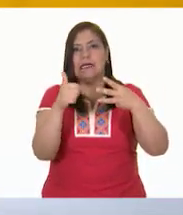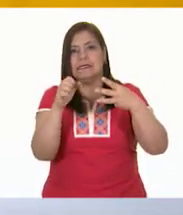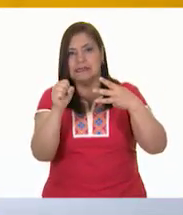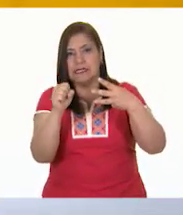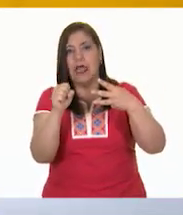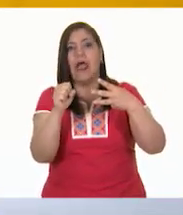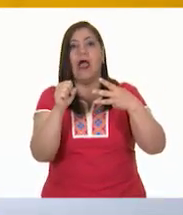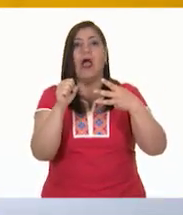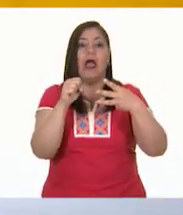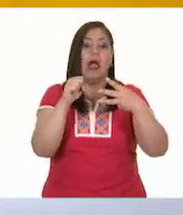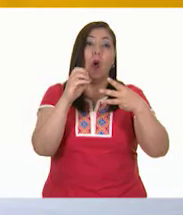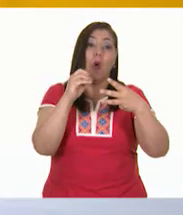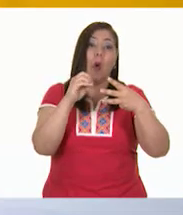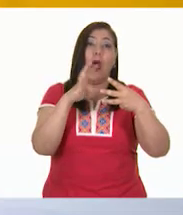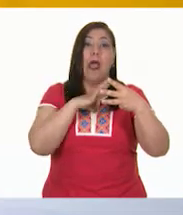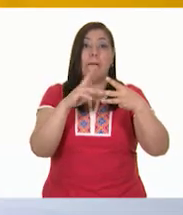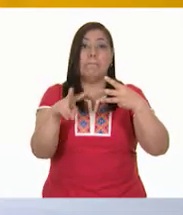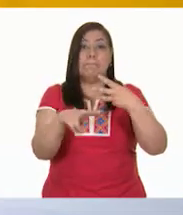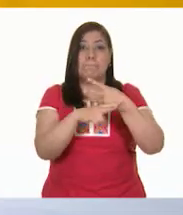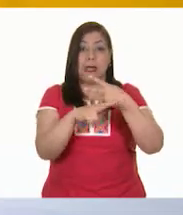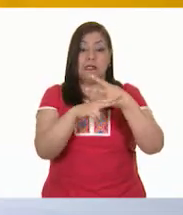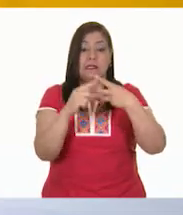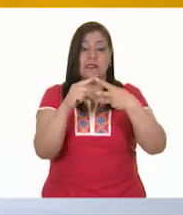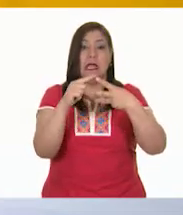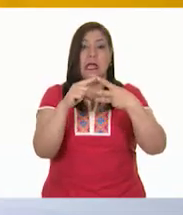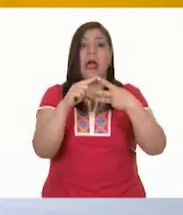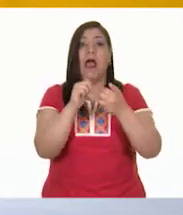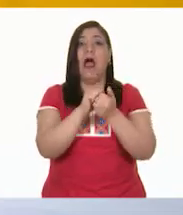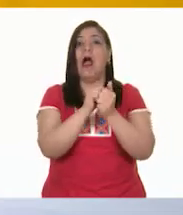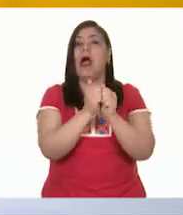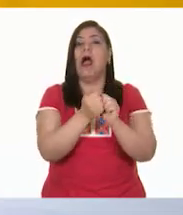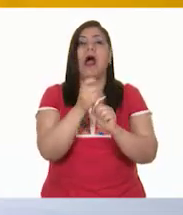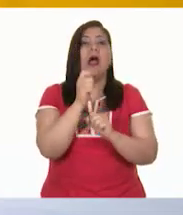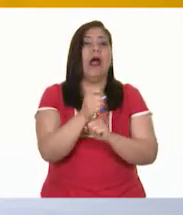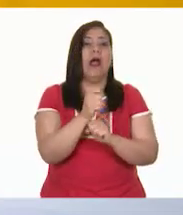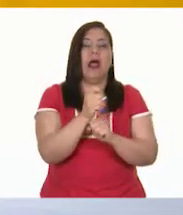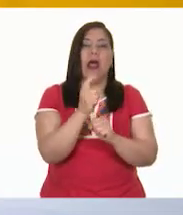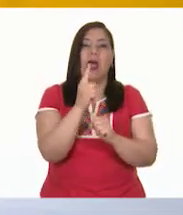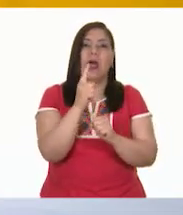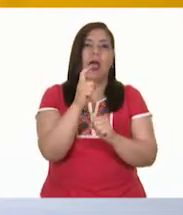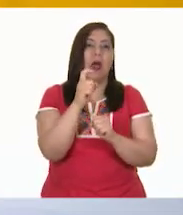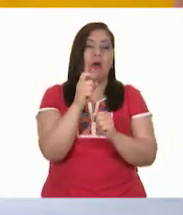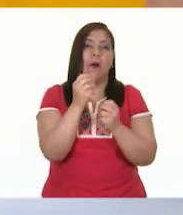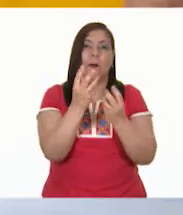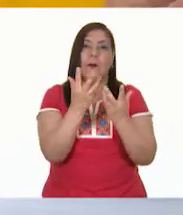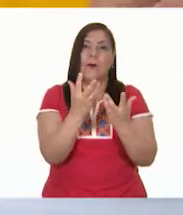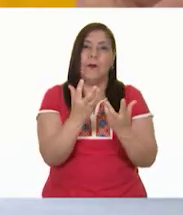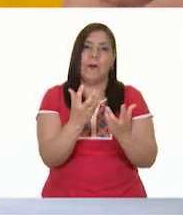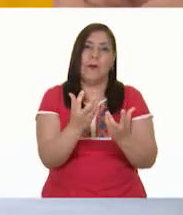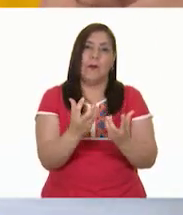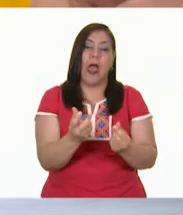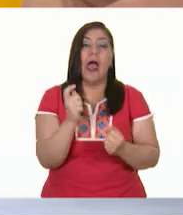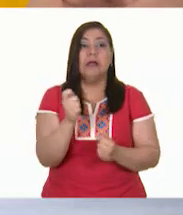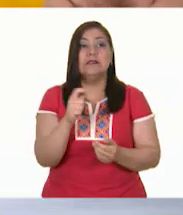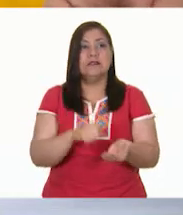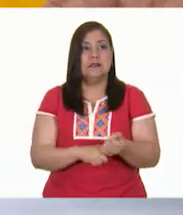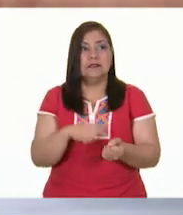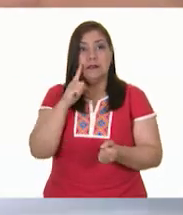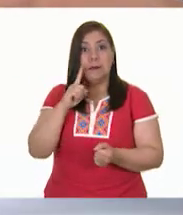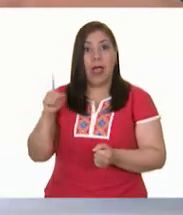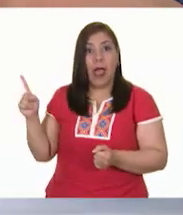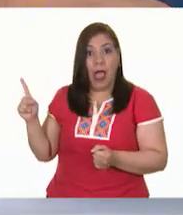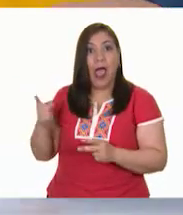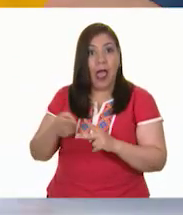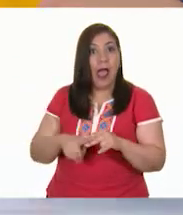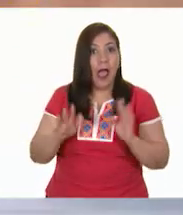frío o el vaso más frío, se va a volver un líquido. Líquido. Es decir, vamos a poder, después de un tiempecito... ¡Mire, maestro, qué empieza!